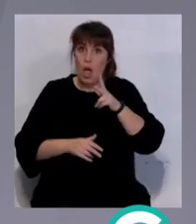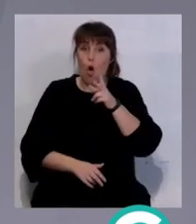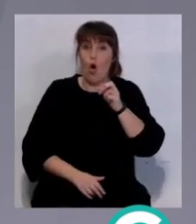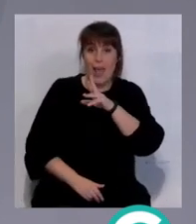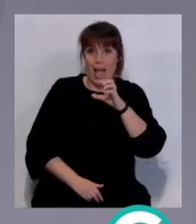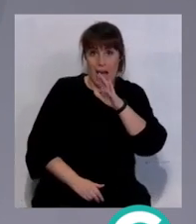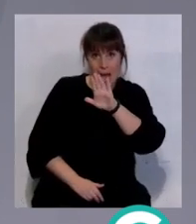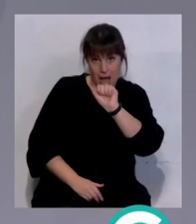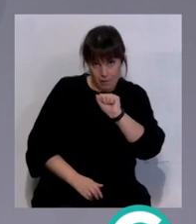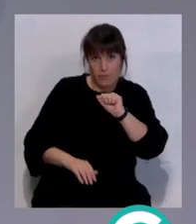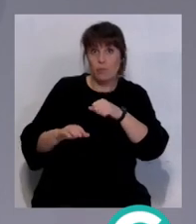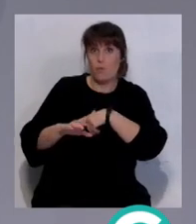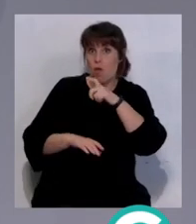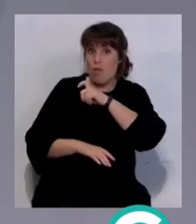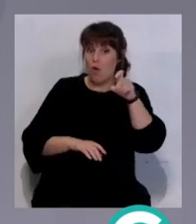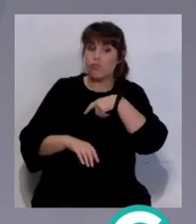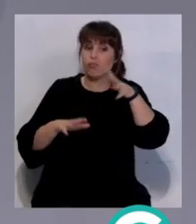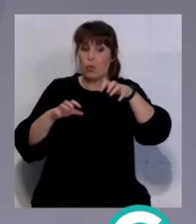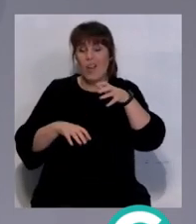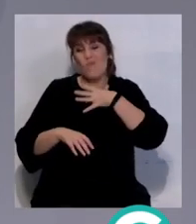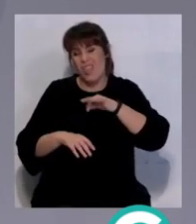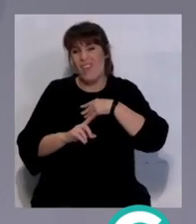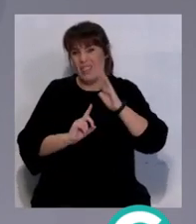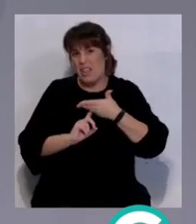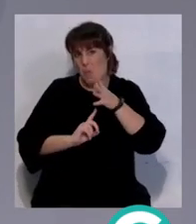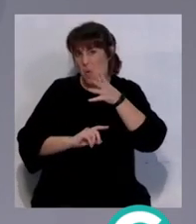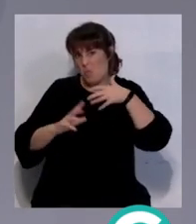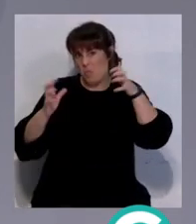la lluvia ha podido afectar a la llegada de visitantes.